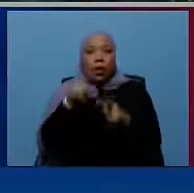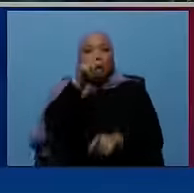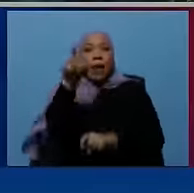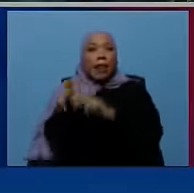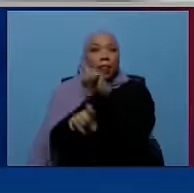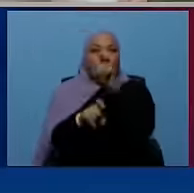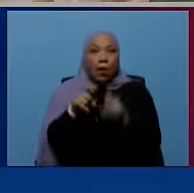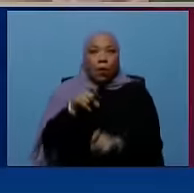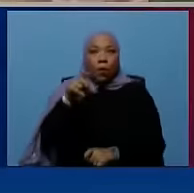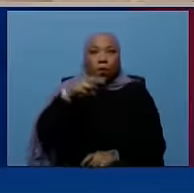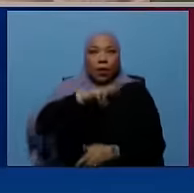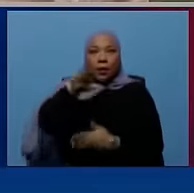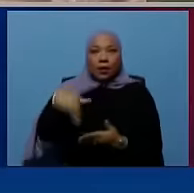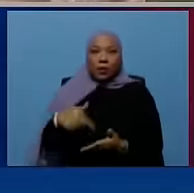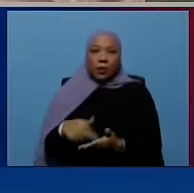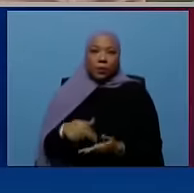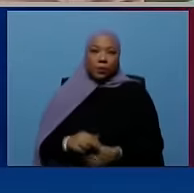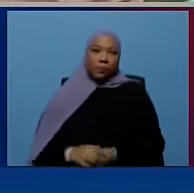nacional.